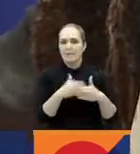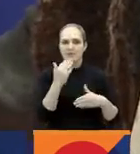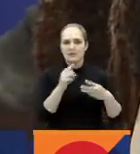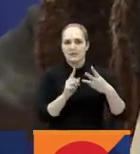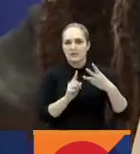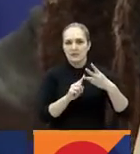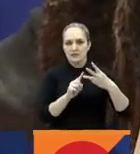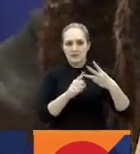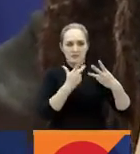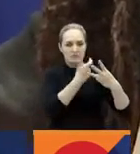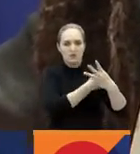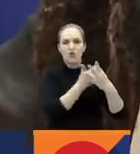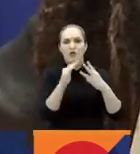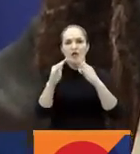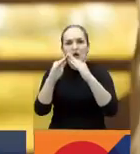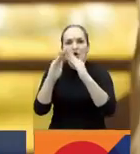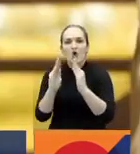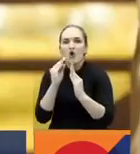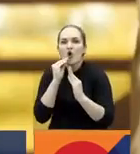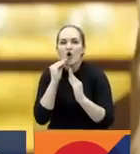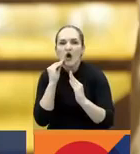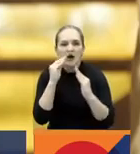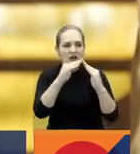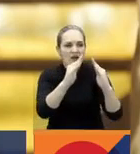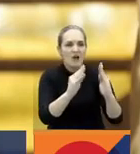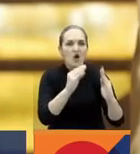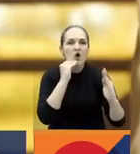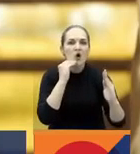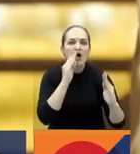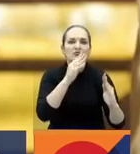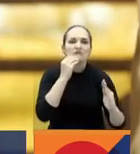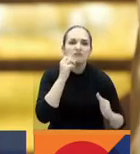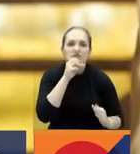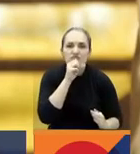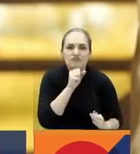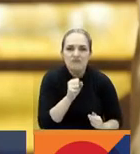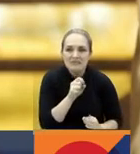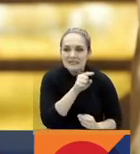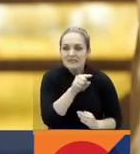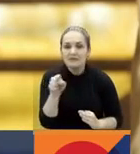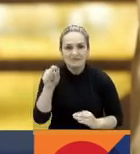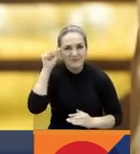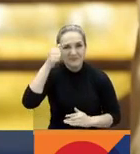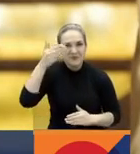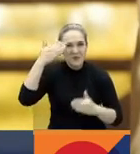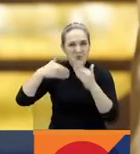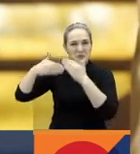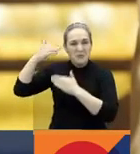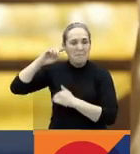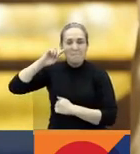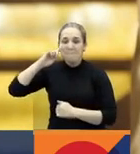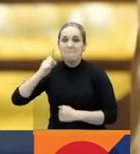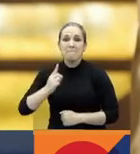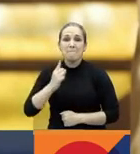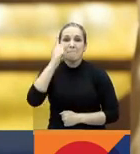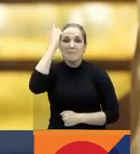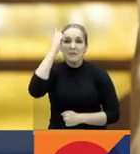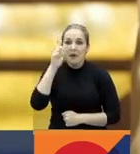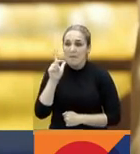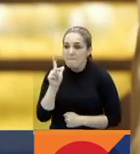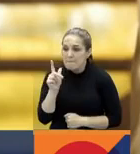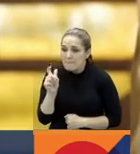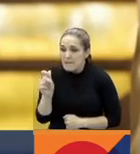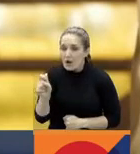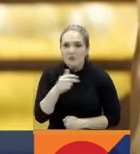mayores de los hogares de paso y geriátricos. Recordemos, fueron las primeras personas en vacunar en nuestra ciudad con la vacuna y el biológico de